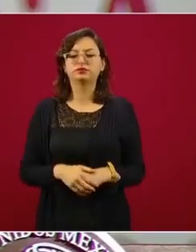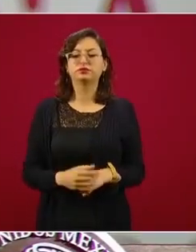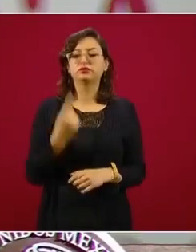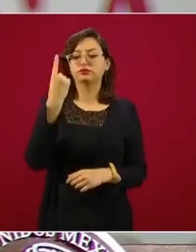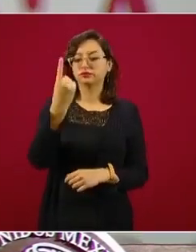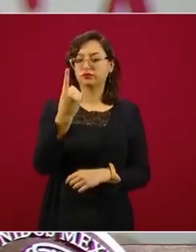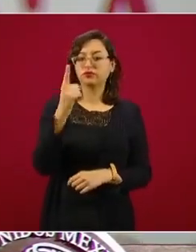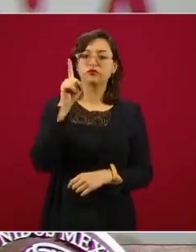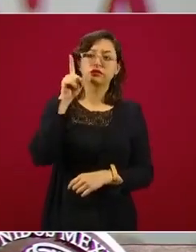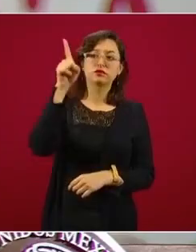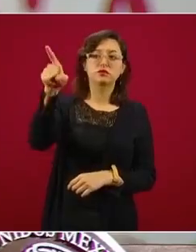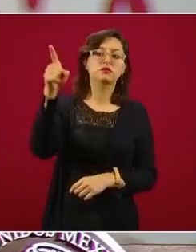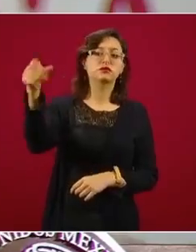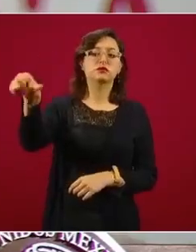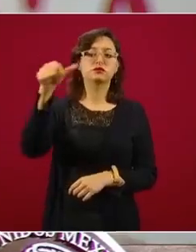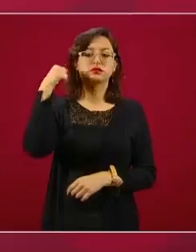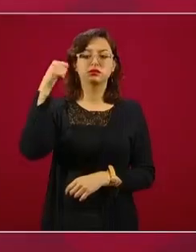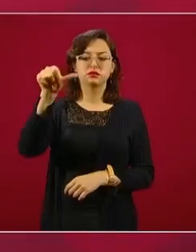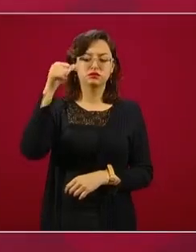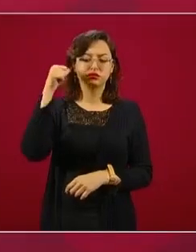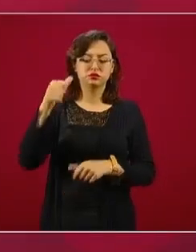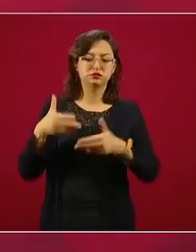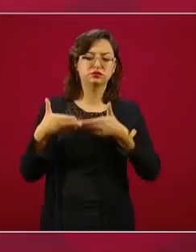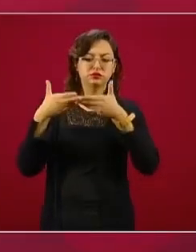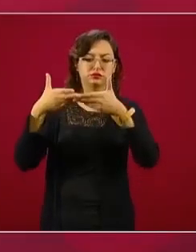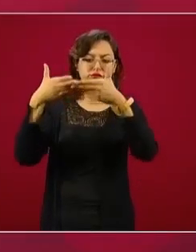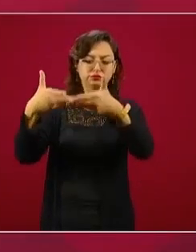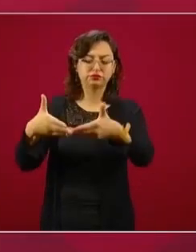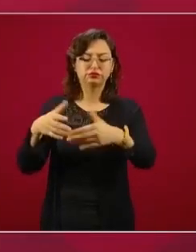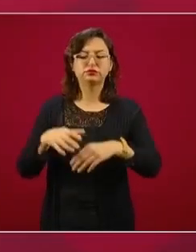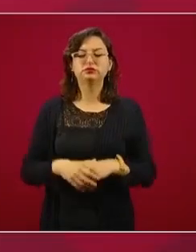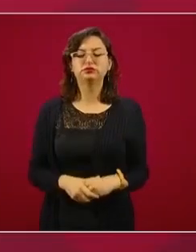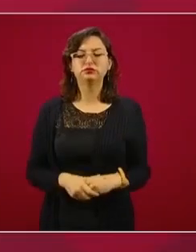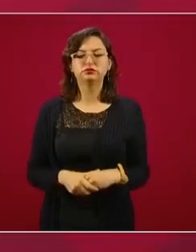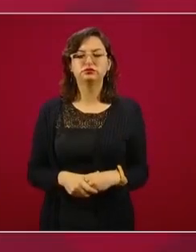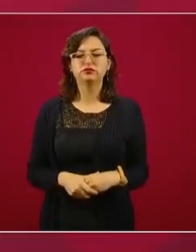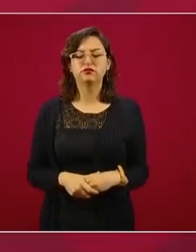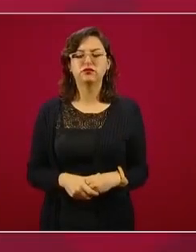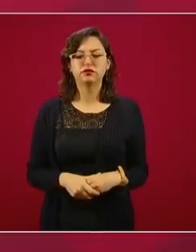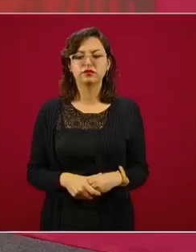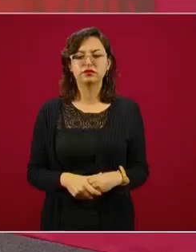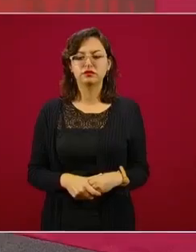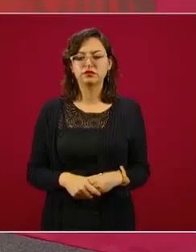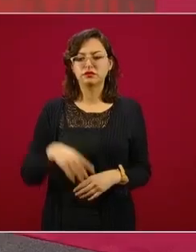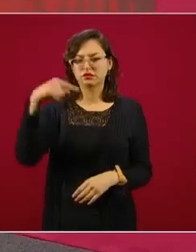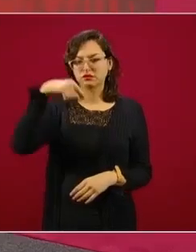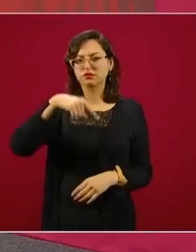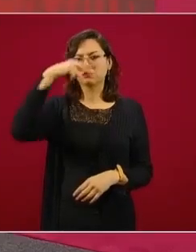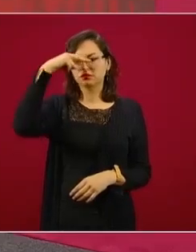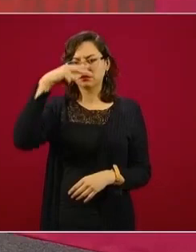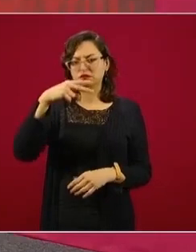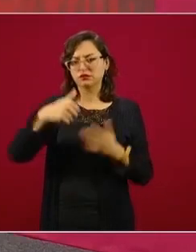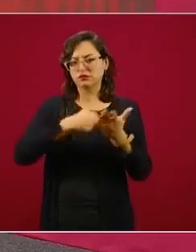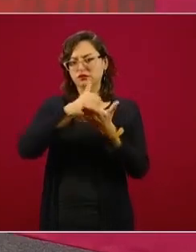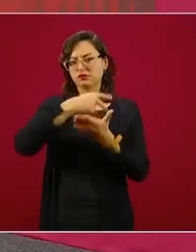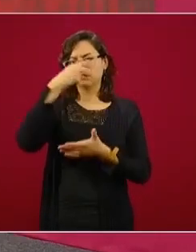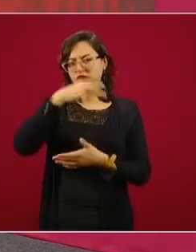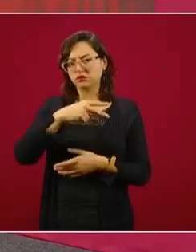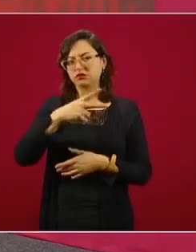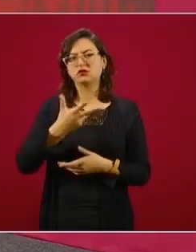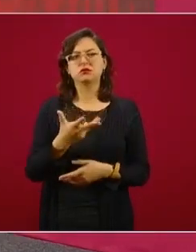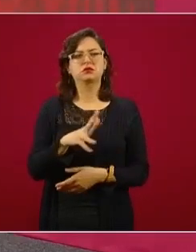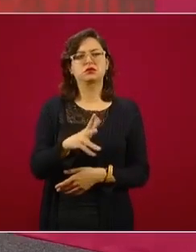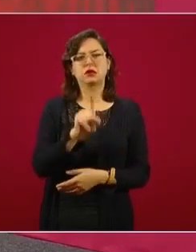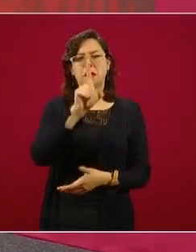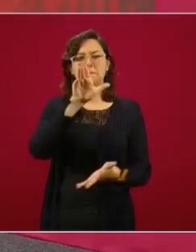Acapulco, dentro de la región naval. En total, aquí en México están capacitados para atender a más o menos a